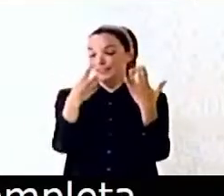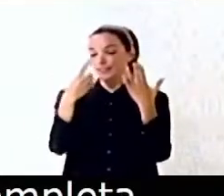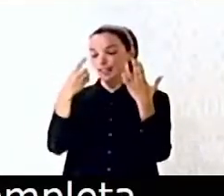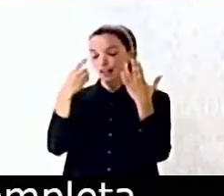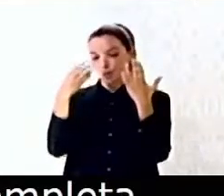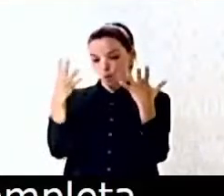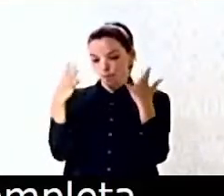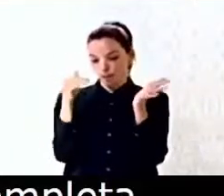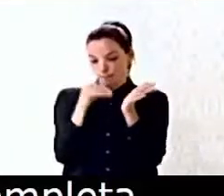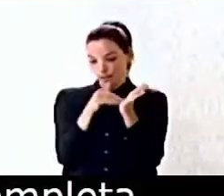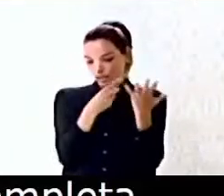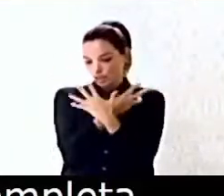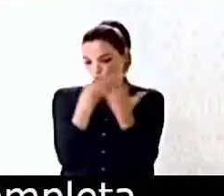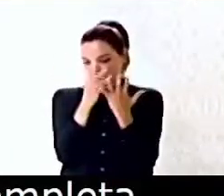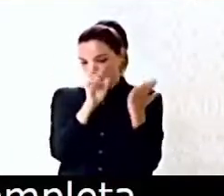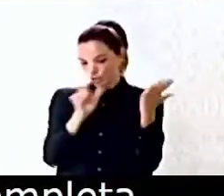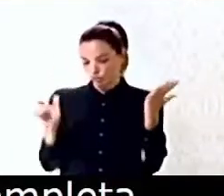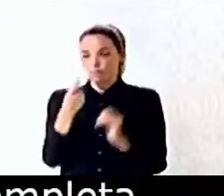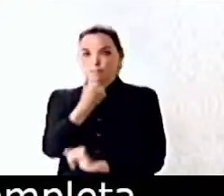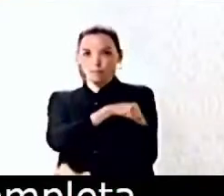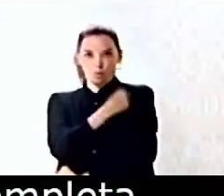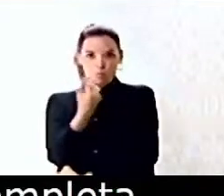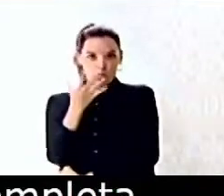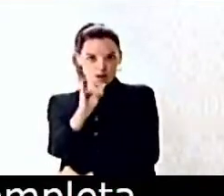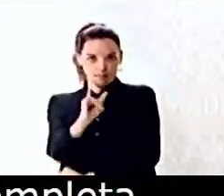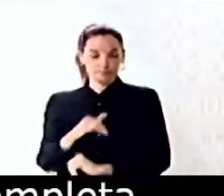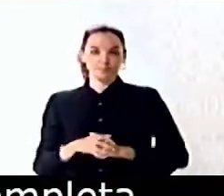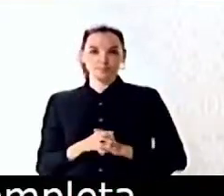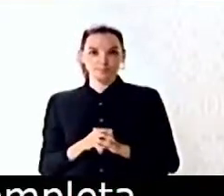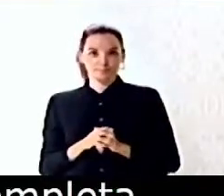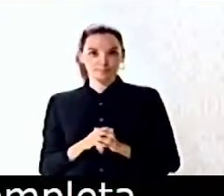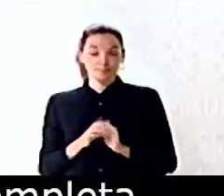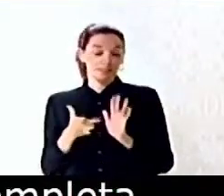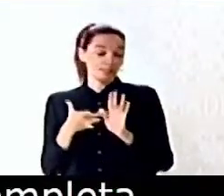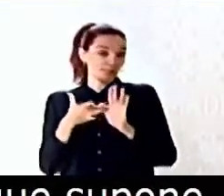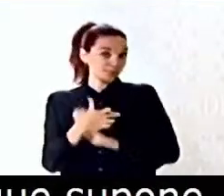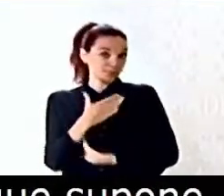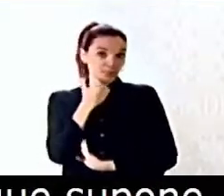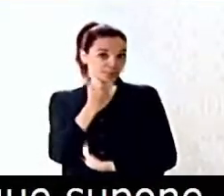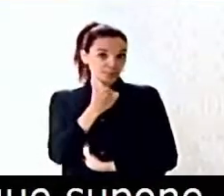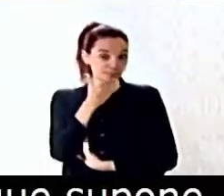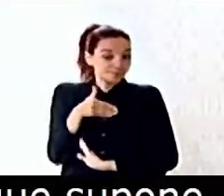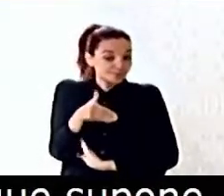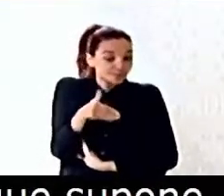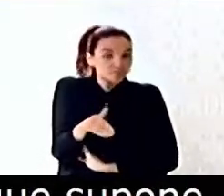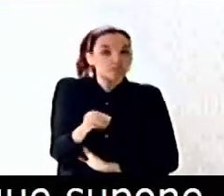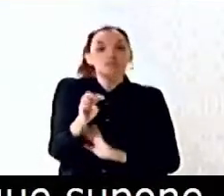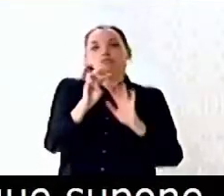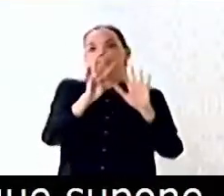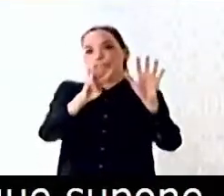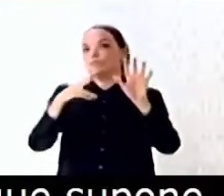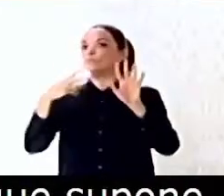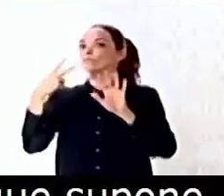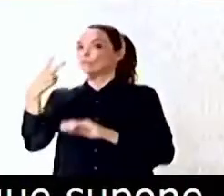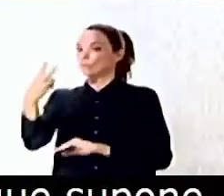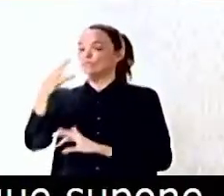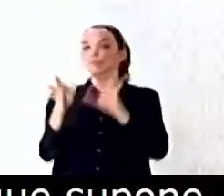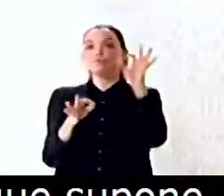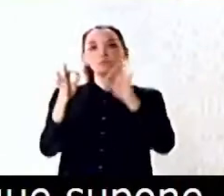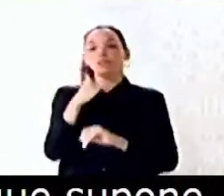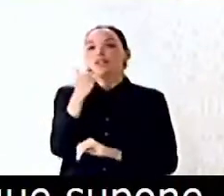869.018 personas, lo que supone que estemos muy cerca de alcanzar el 82%, en concreto tenemos